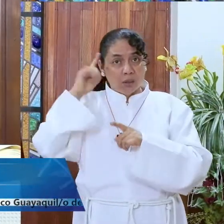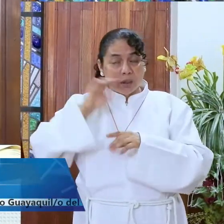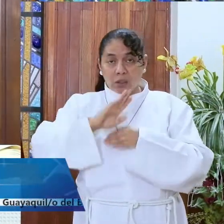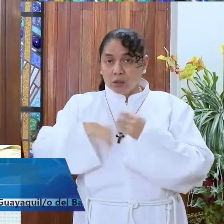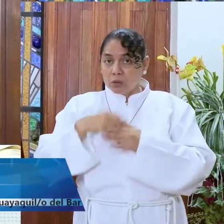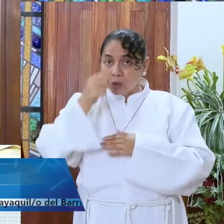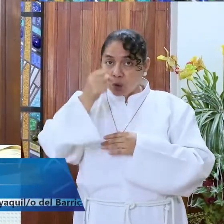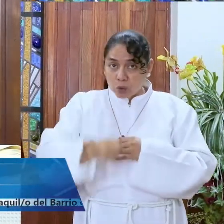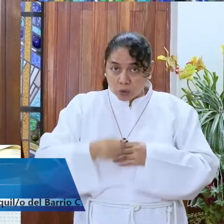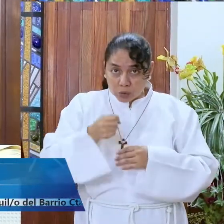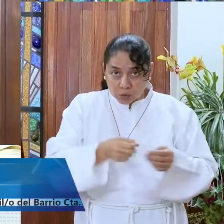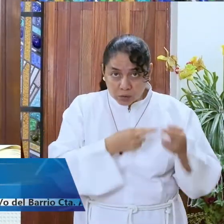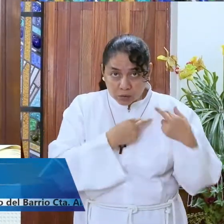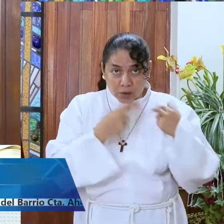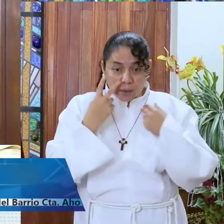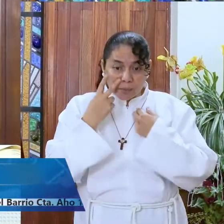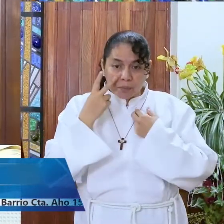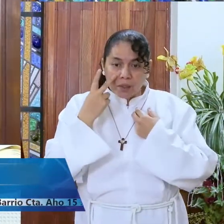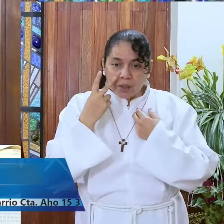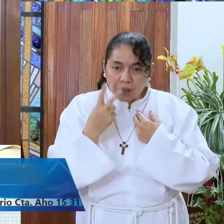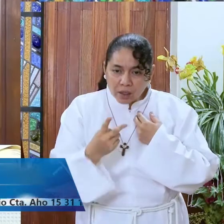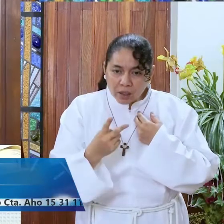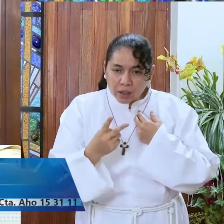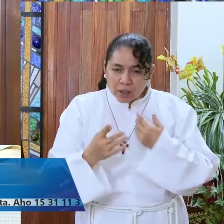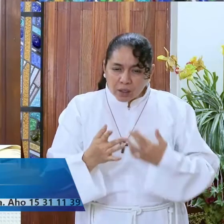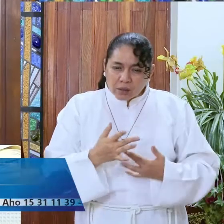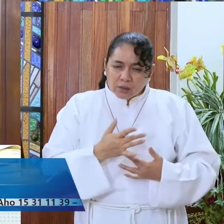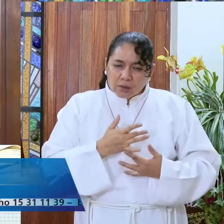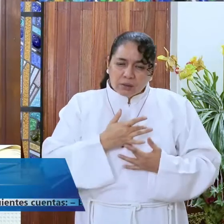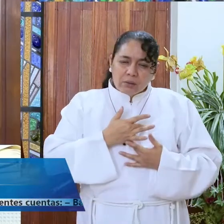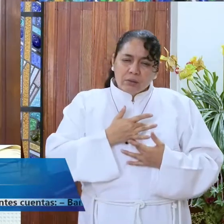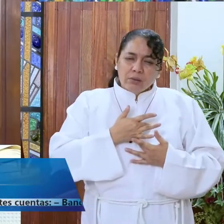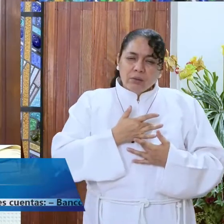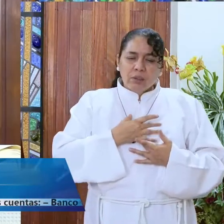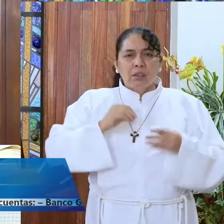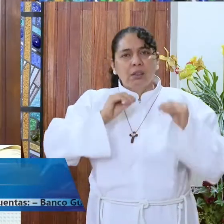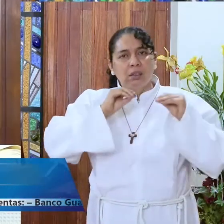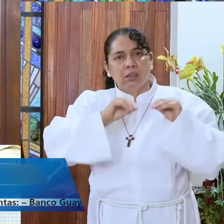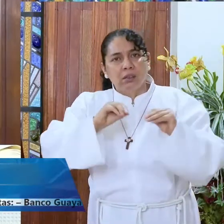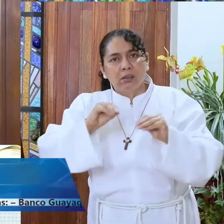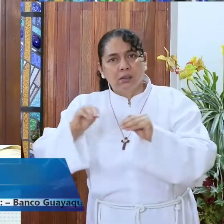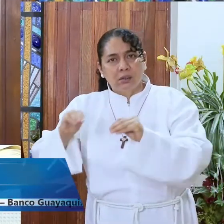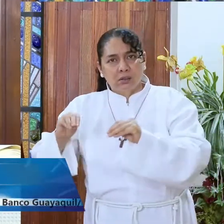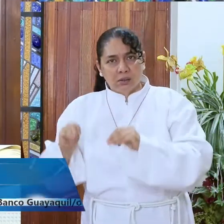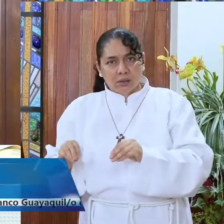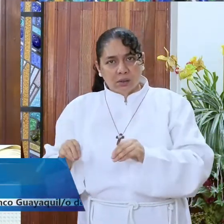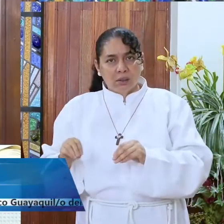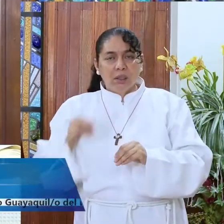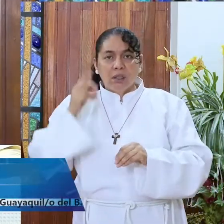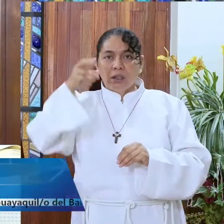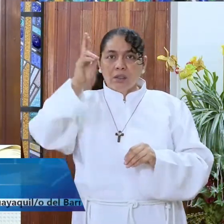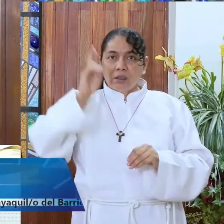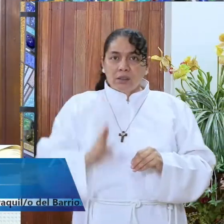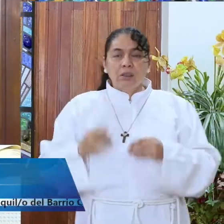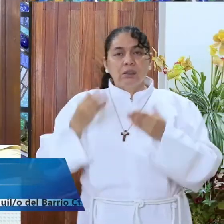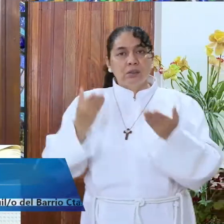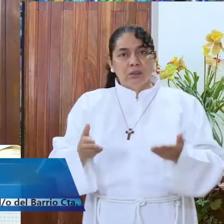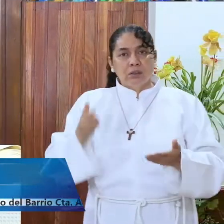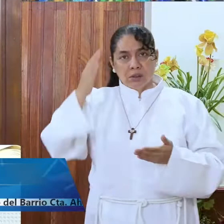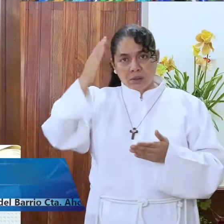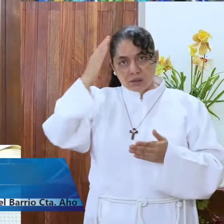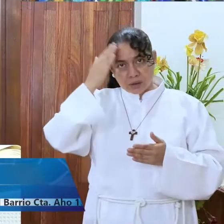pastores mirar compadecerse y enseñar quisiera de esa sabiduría